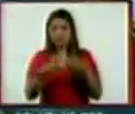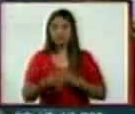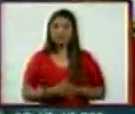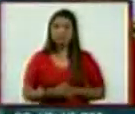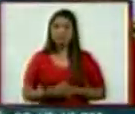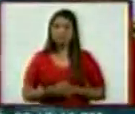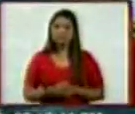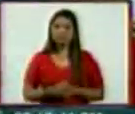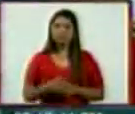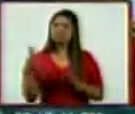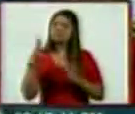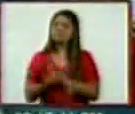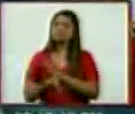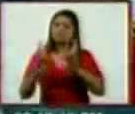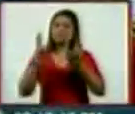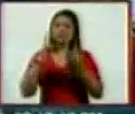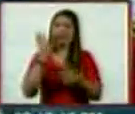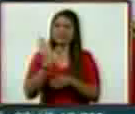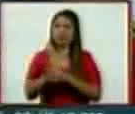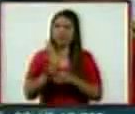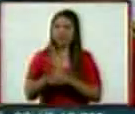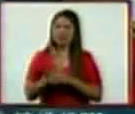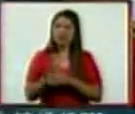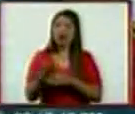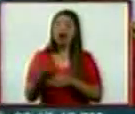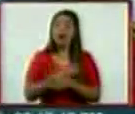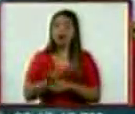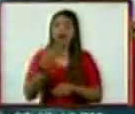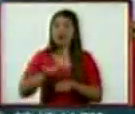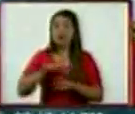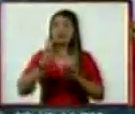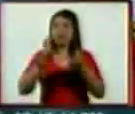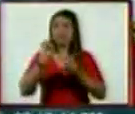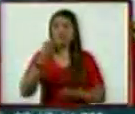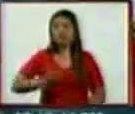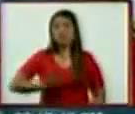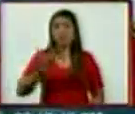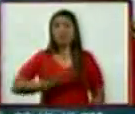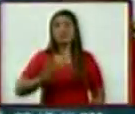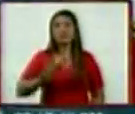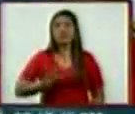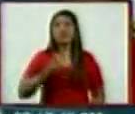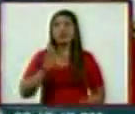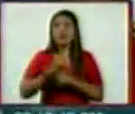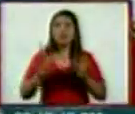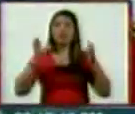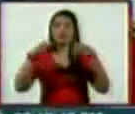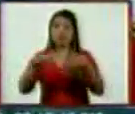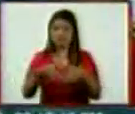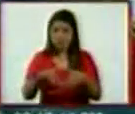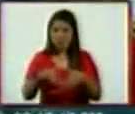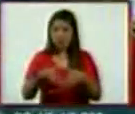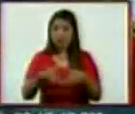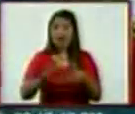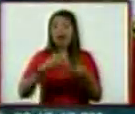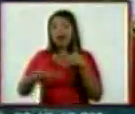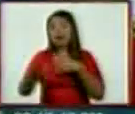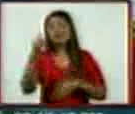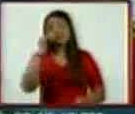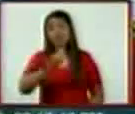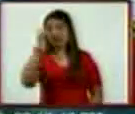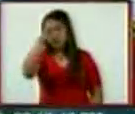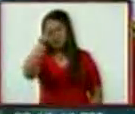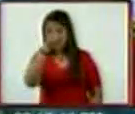mesa de seguridad, como temprano informamos, también se tocaron temas importantes. Vamos a hacer una reunión durante el fin de semana